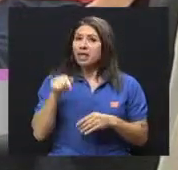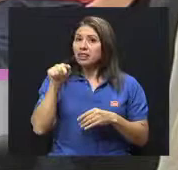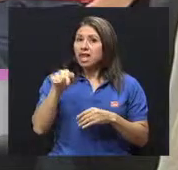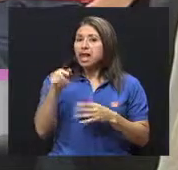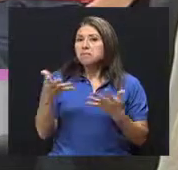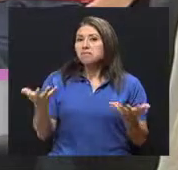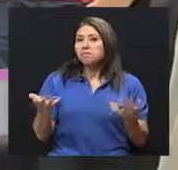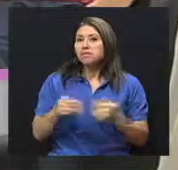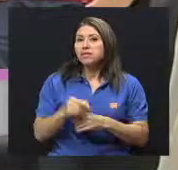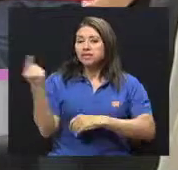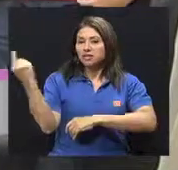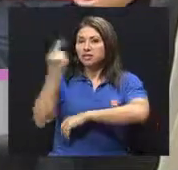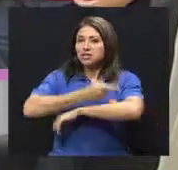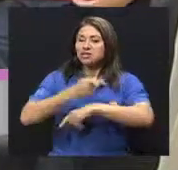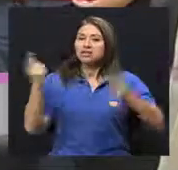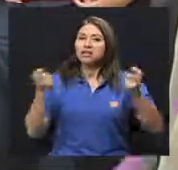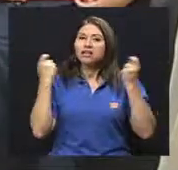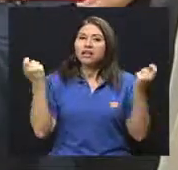celebra cuando...